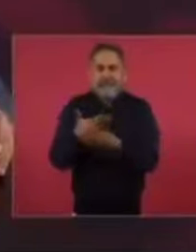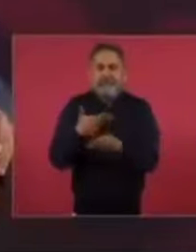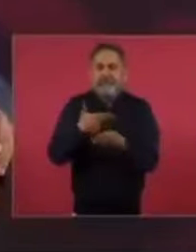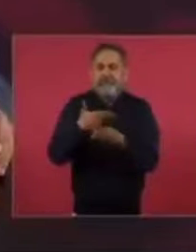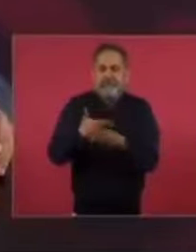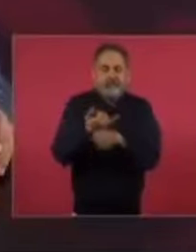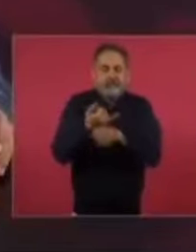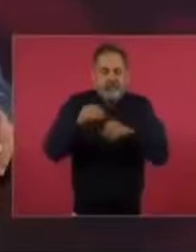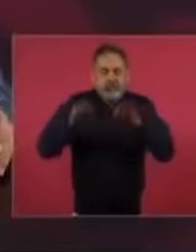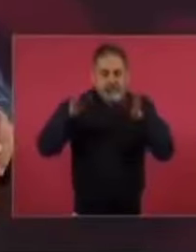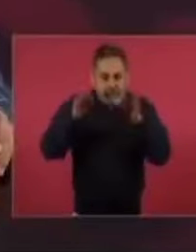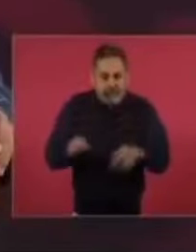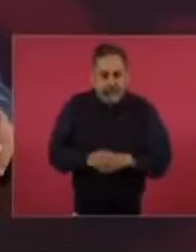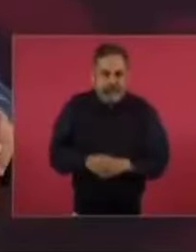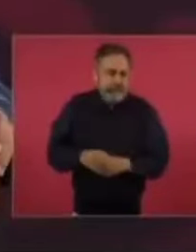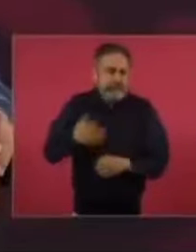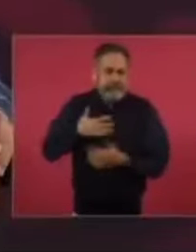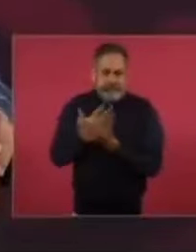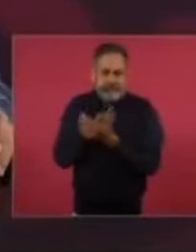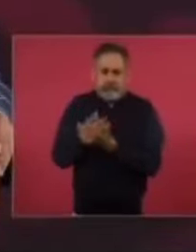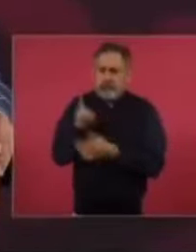le llaman dictador